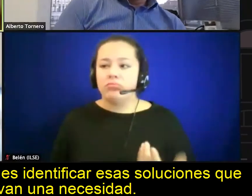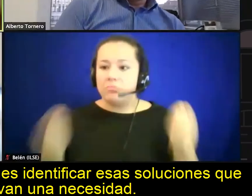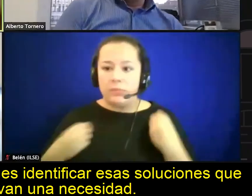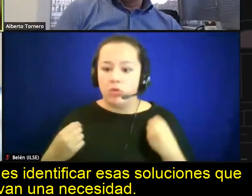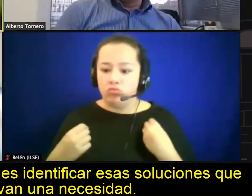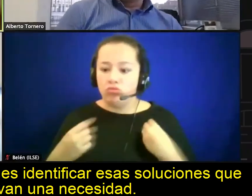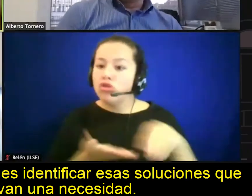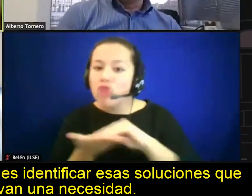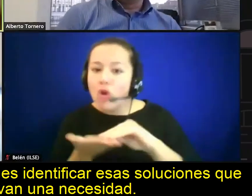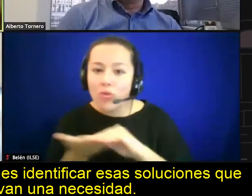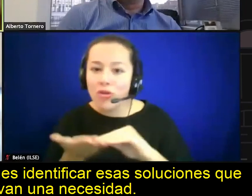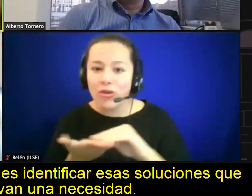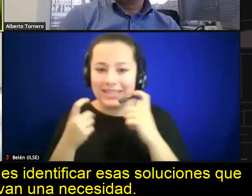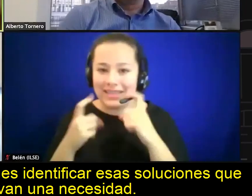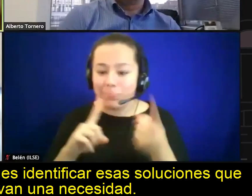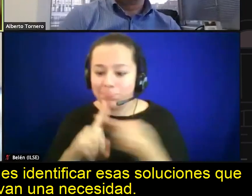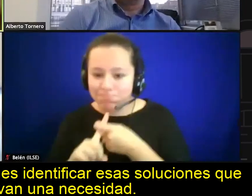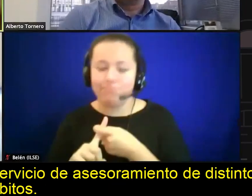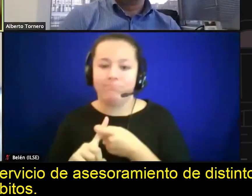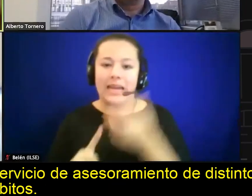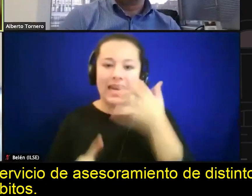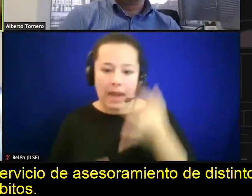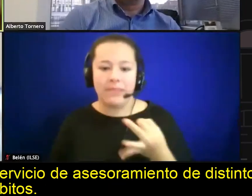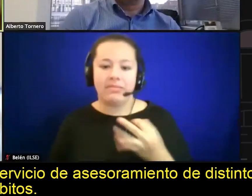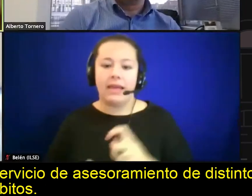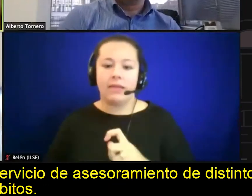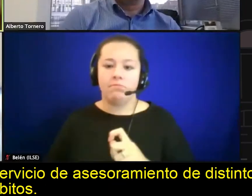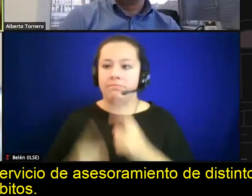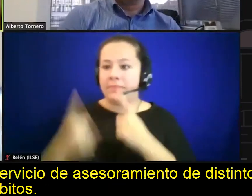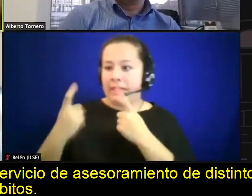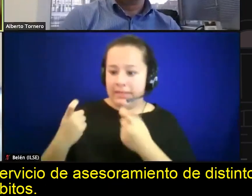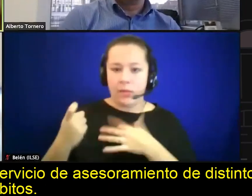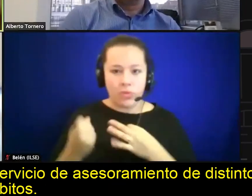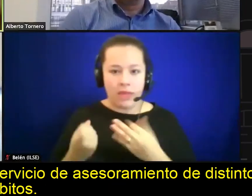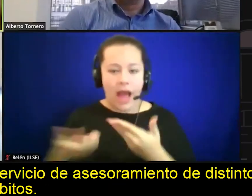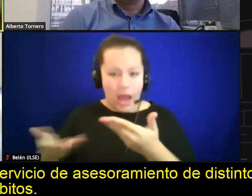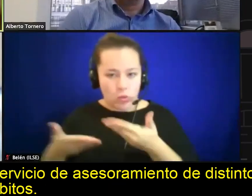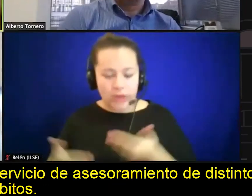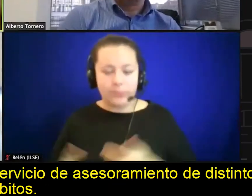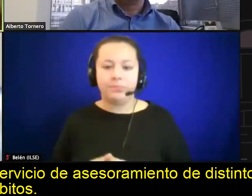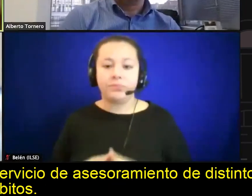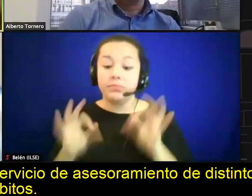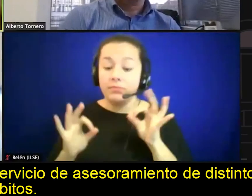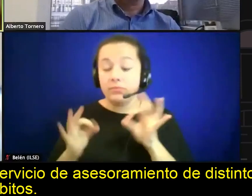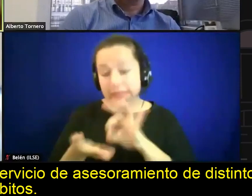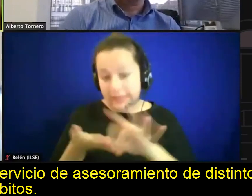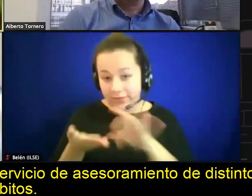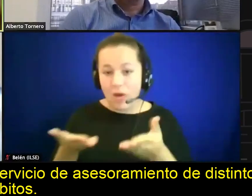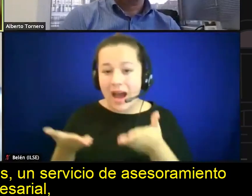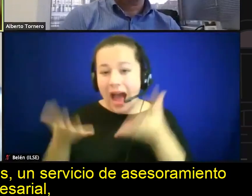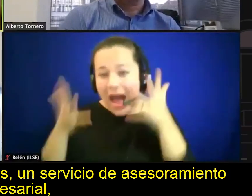que realmente resuelvan una necesidad. Como os comentaba, se le da un servicio de asesoramiento de distintos